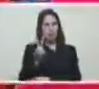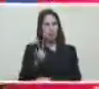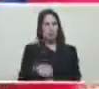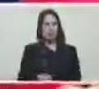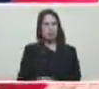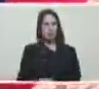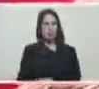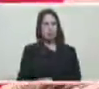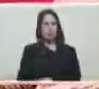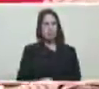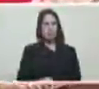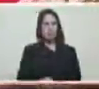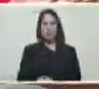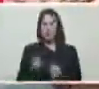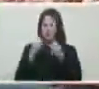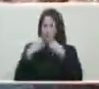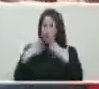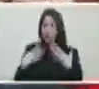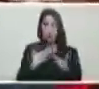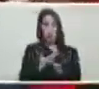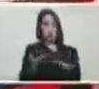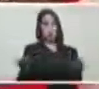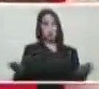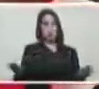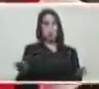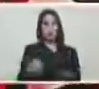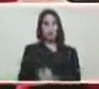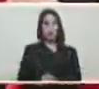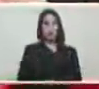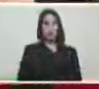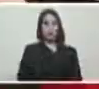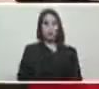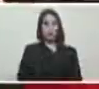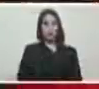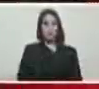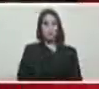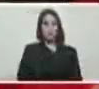venezolanos Qué bello